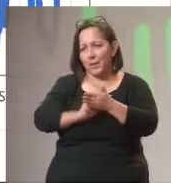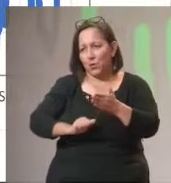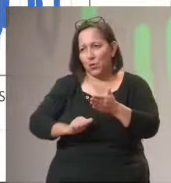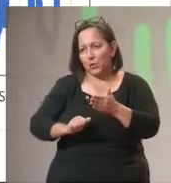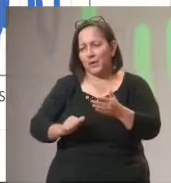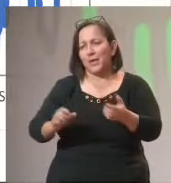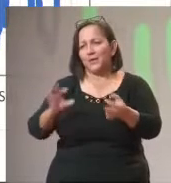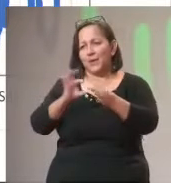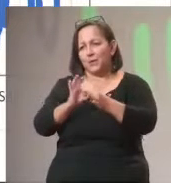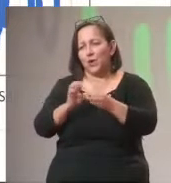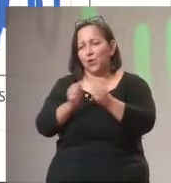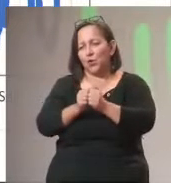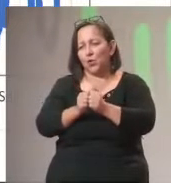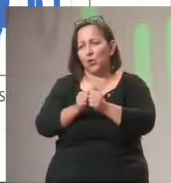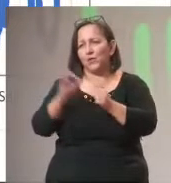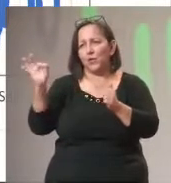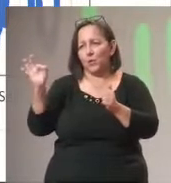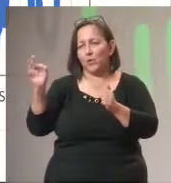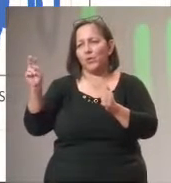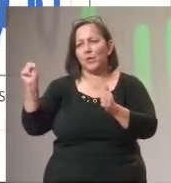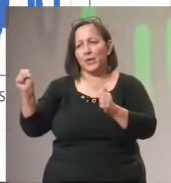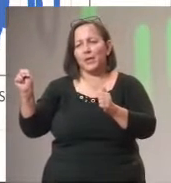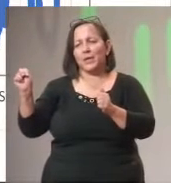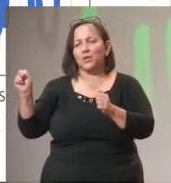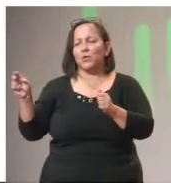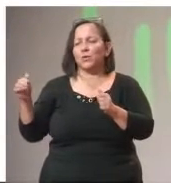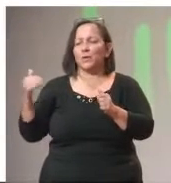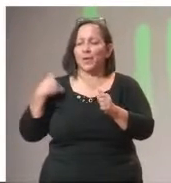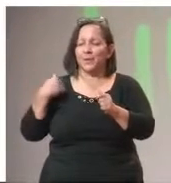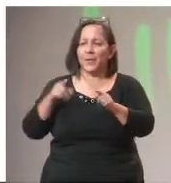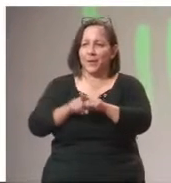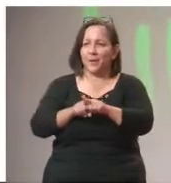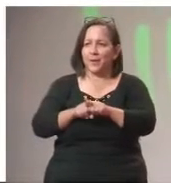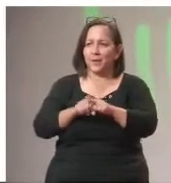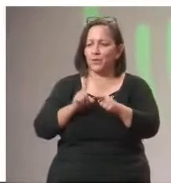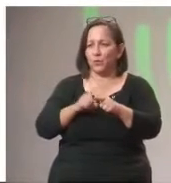Niño. Entonces tenemos una variación interanual muy fuerte.